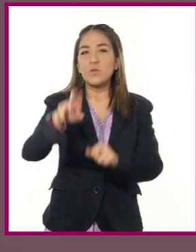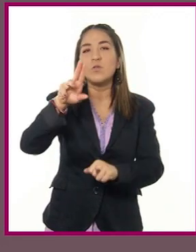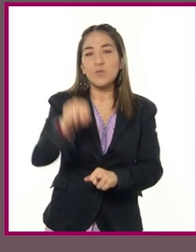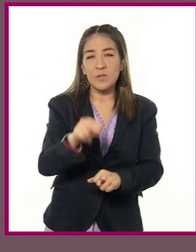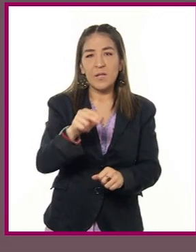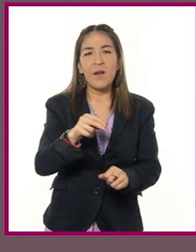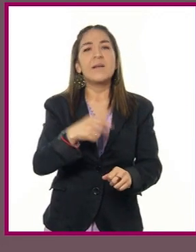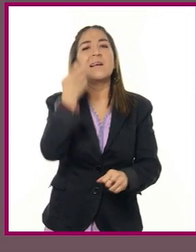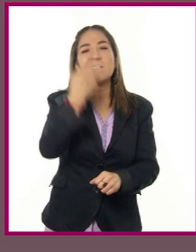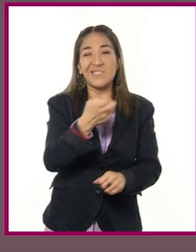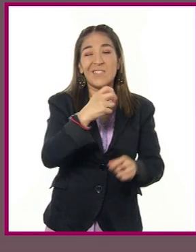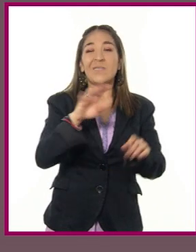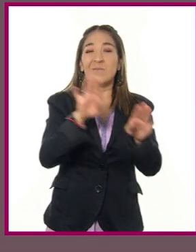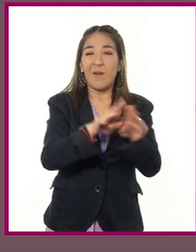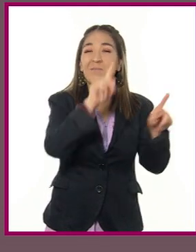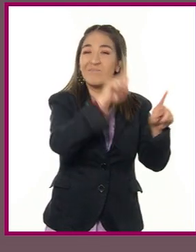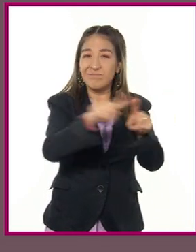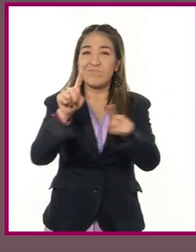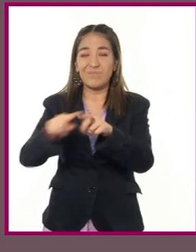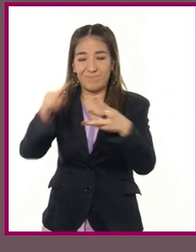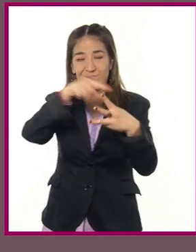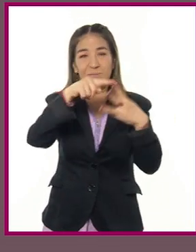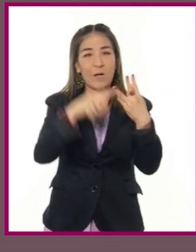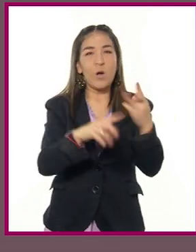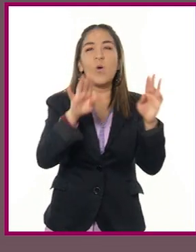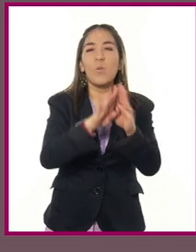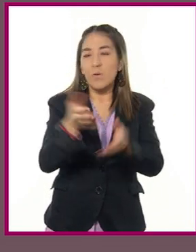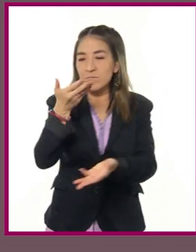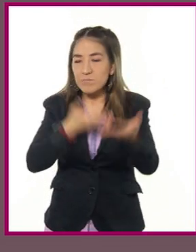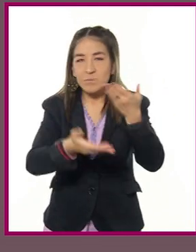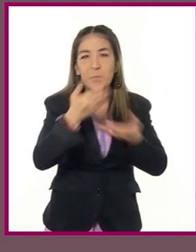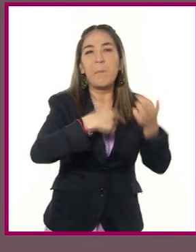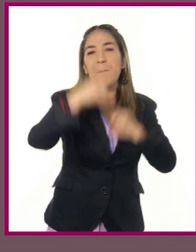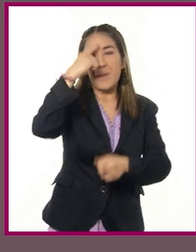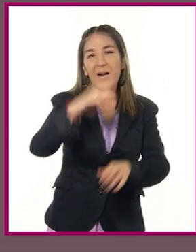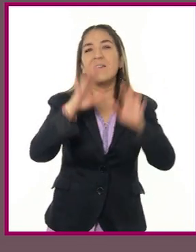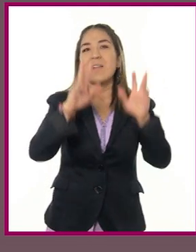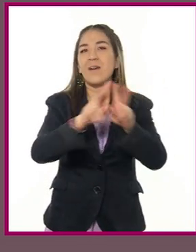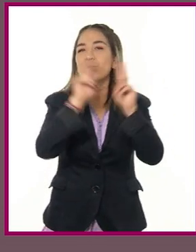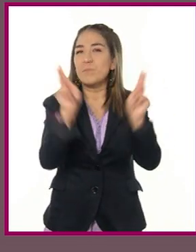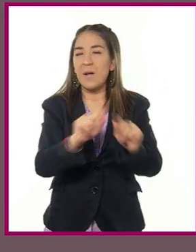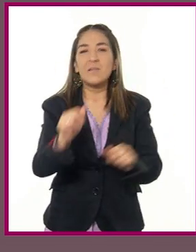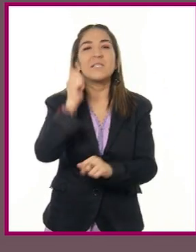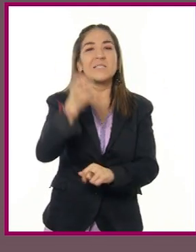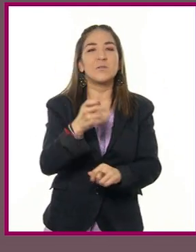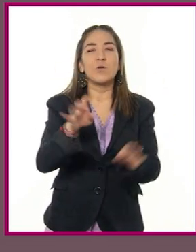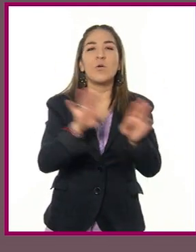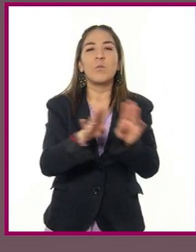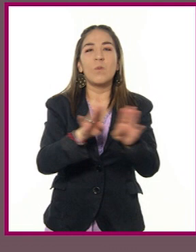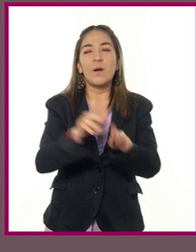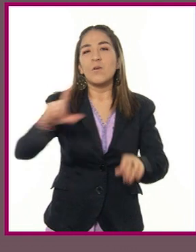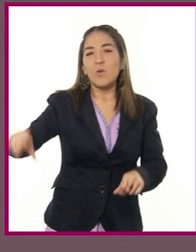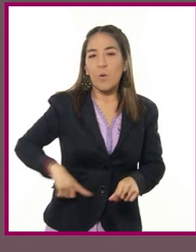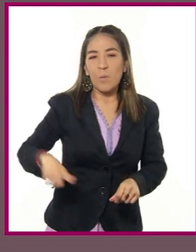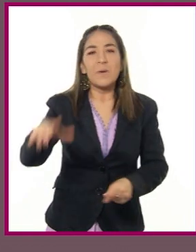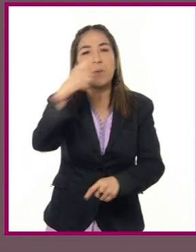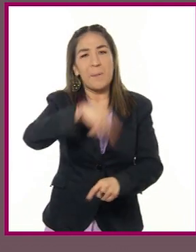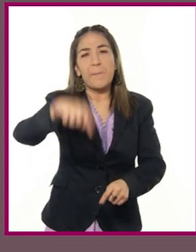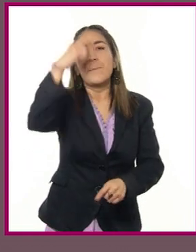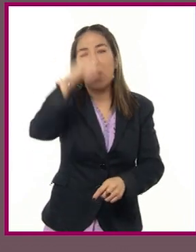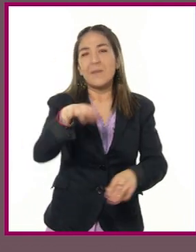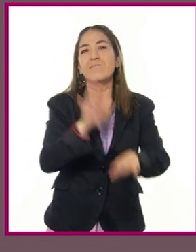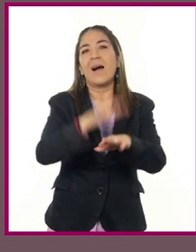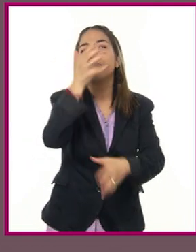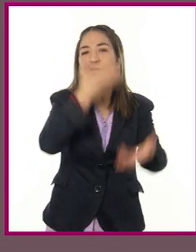casi todos los casos se buscó la solidez política del Estado para garantizar el crecimiento económico. Los